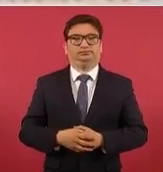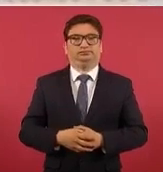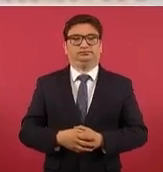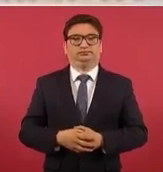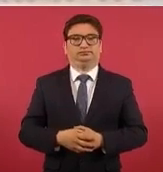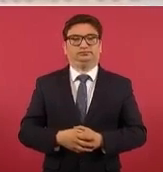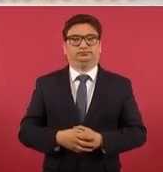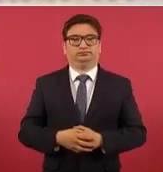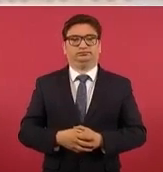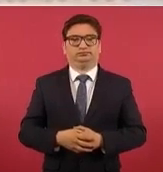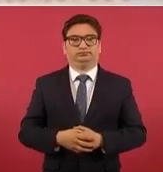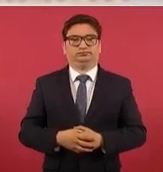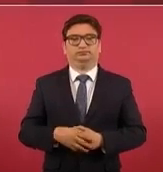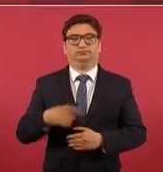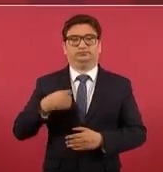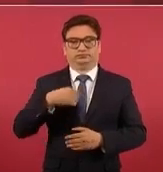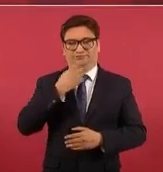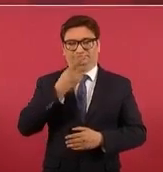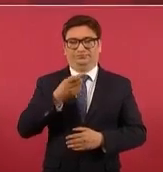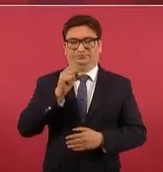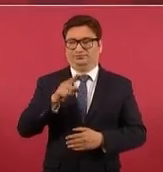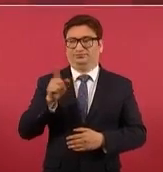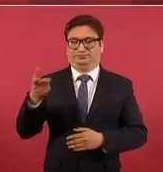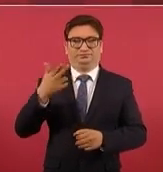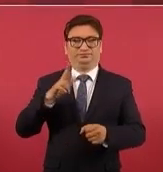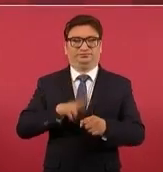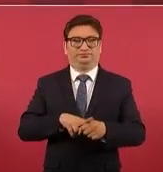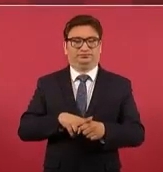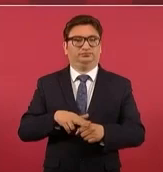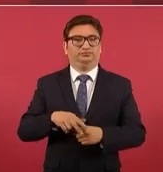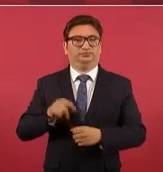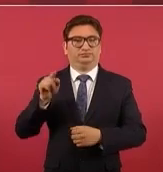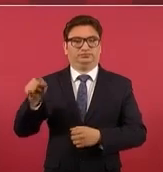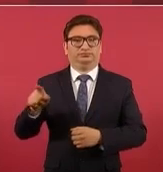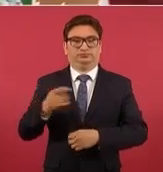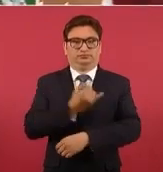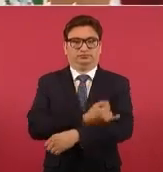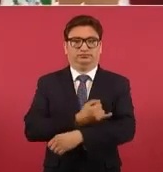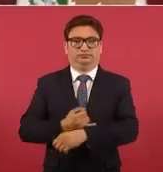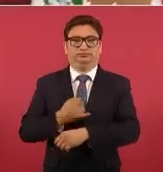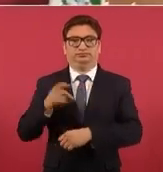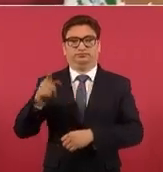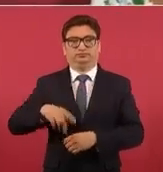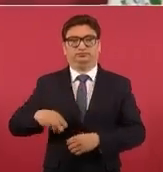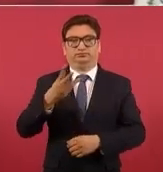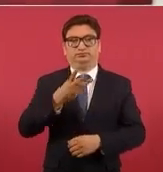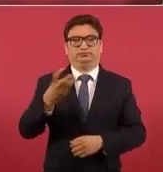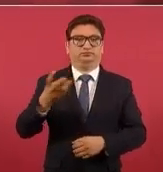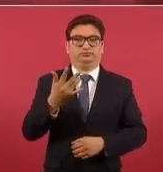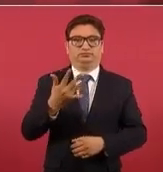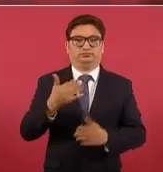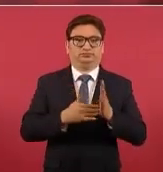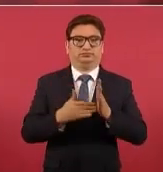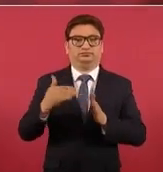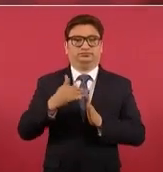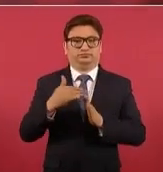Les decía yo del hospital de Iztapalapa, 350